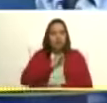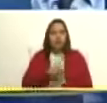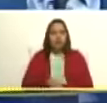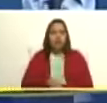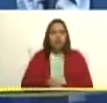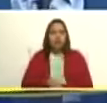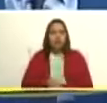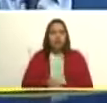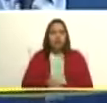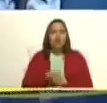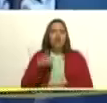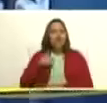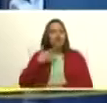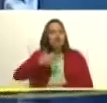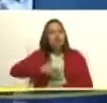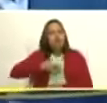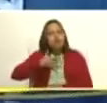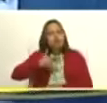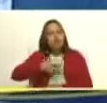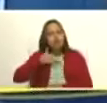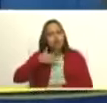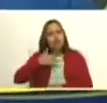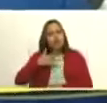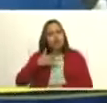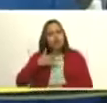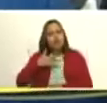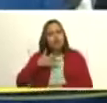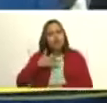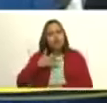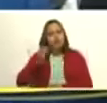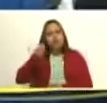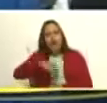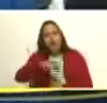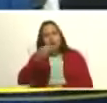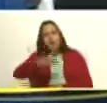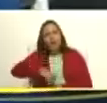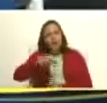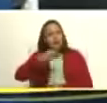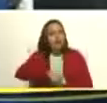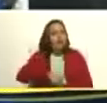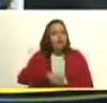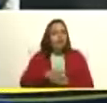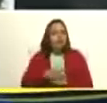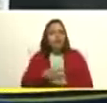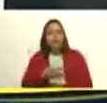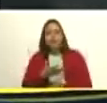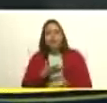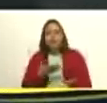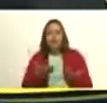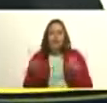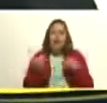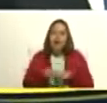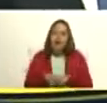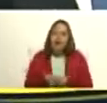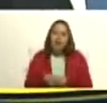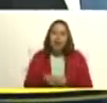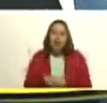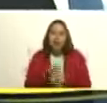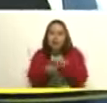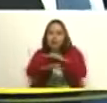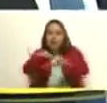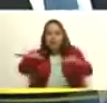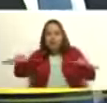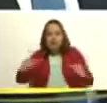Cada vez yo siento, cada vez que es más difundido,